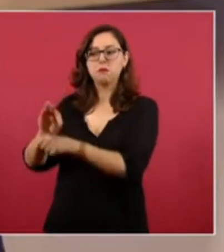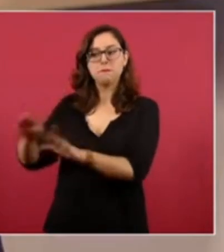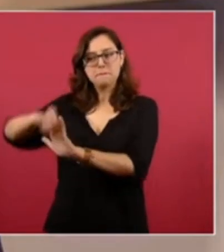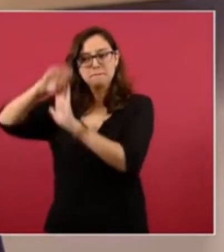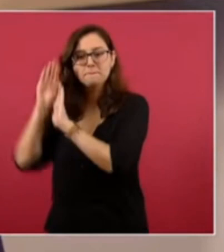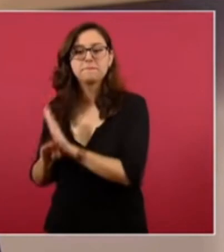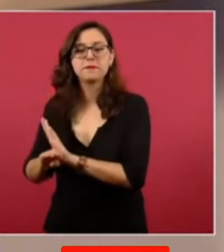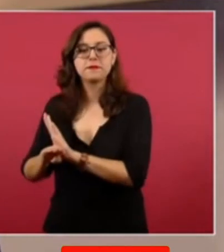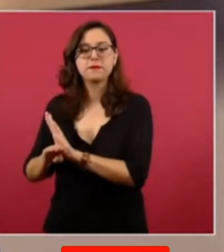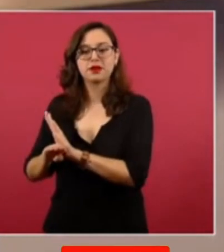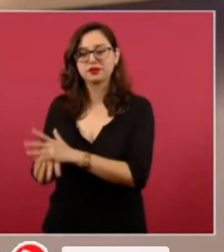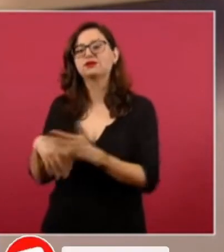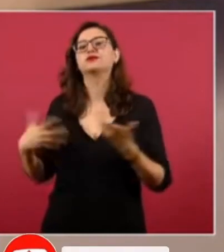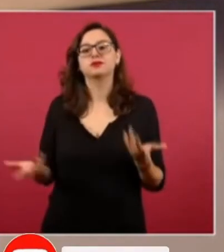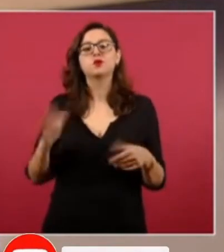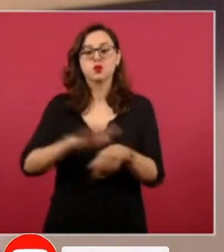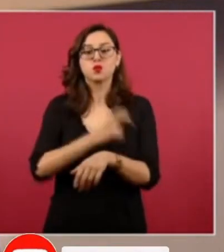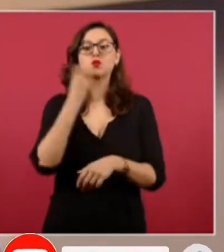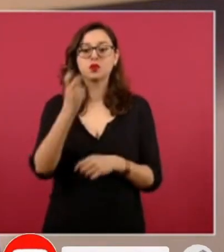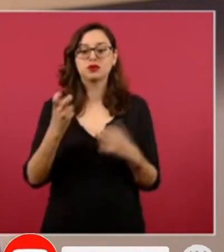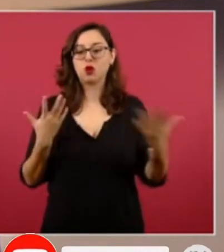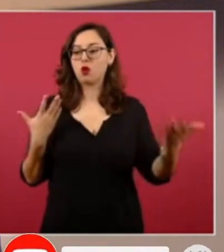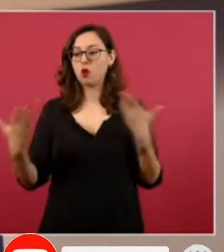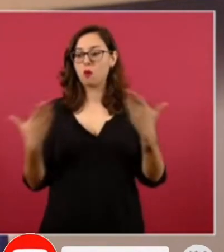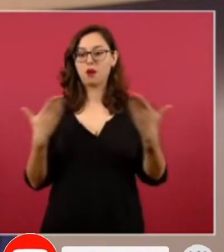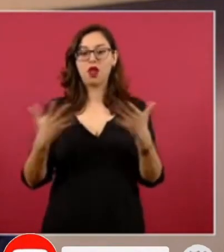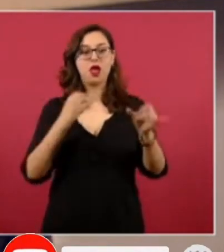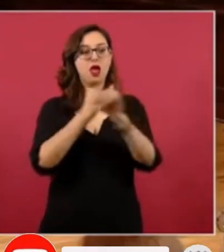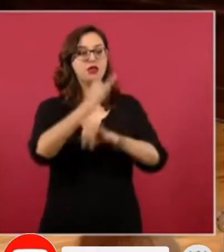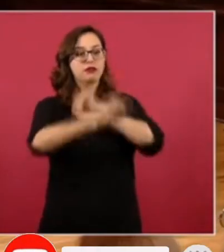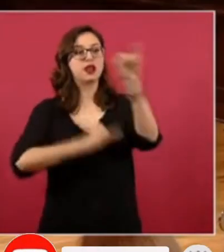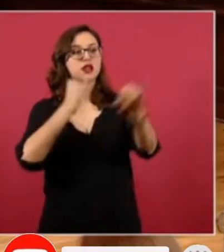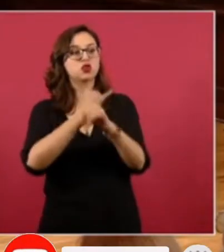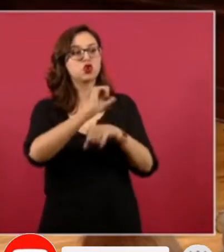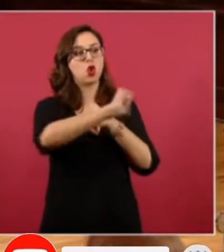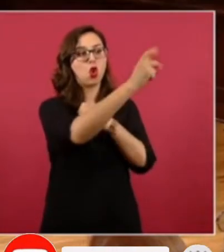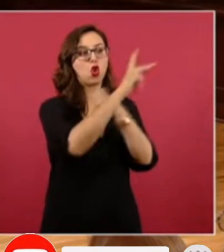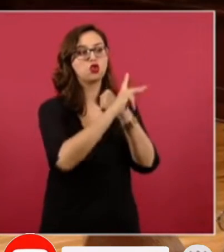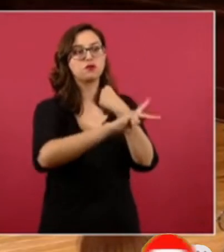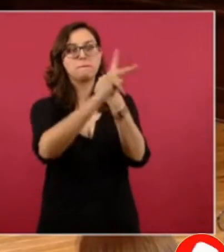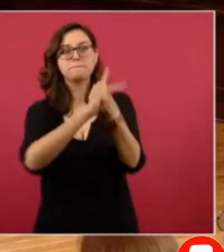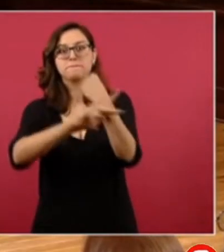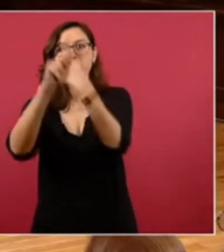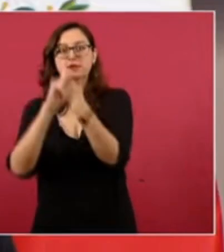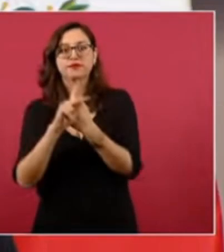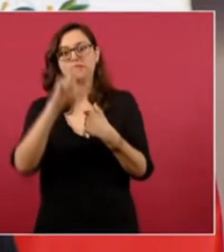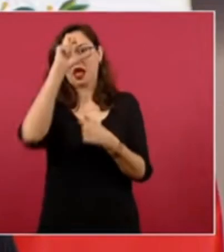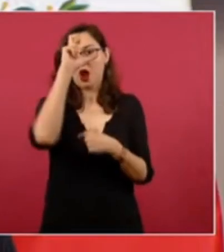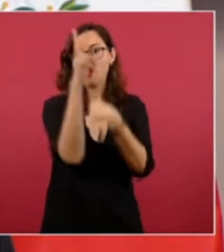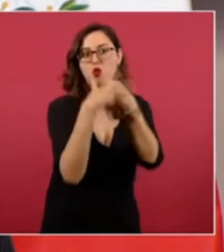la inflación de México es menor a la inflación en Europa y a la